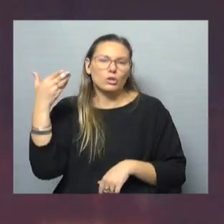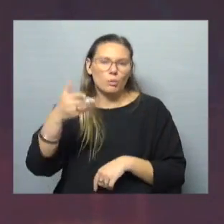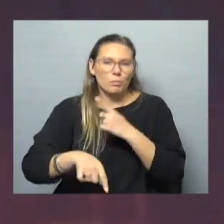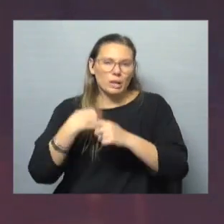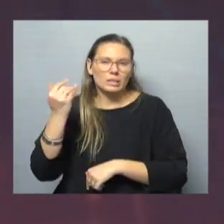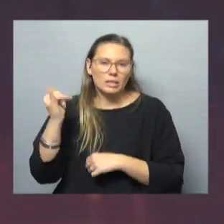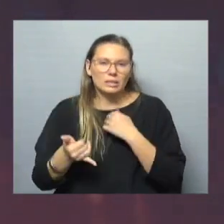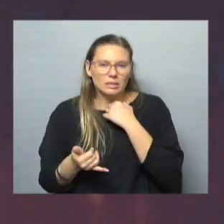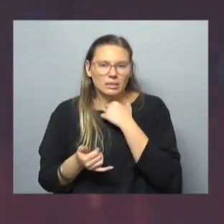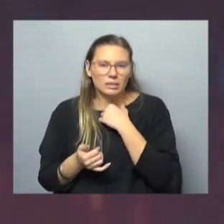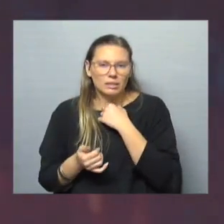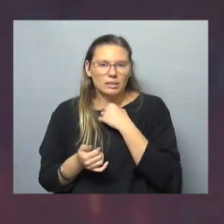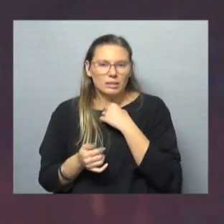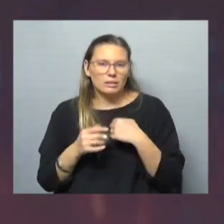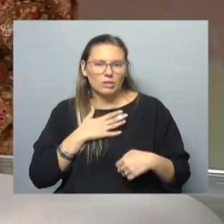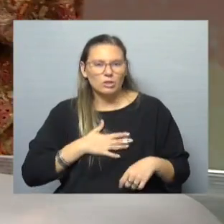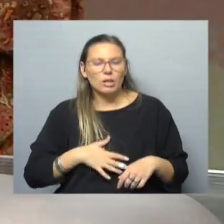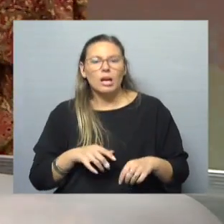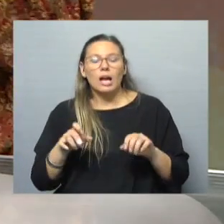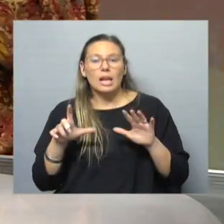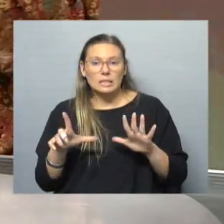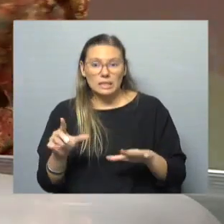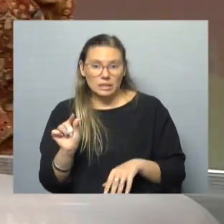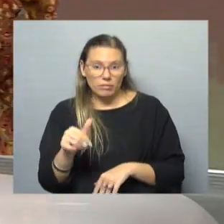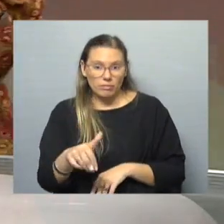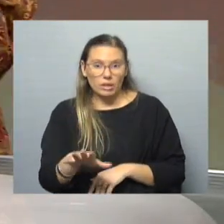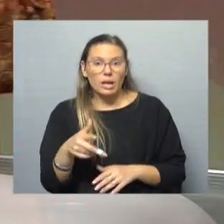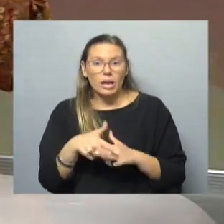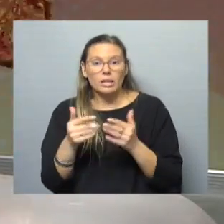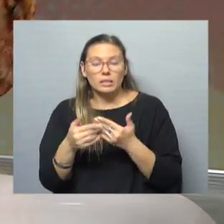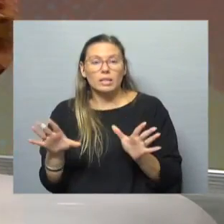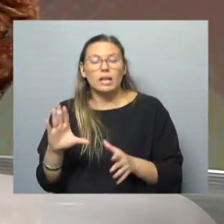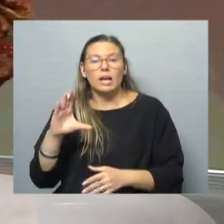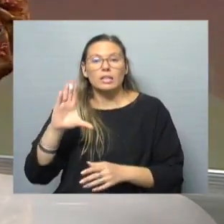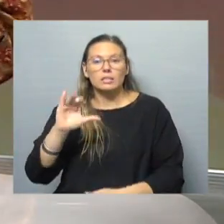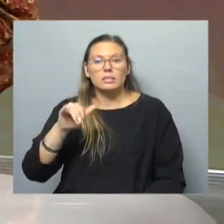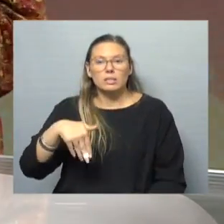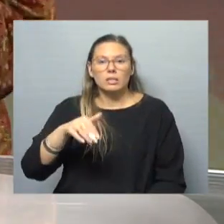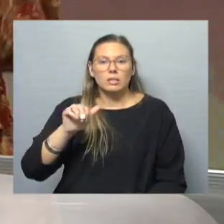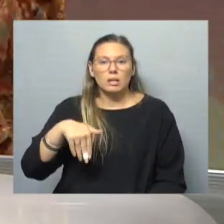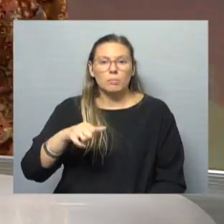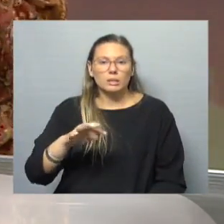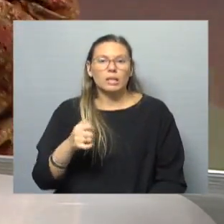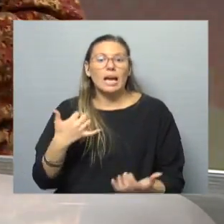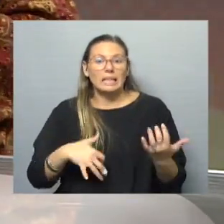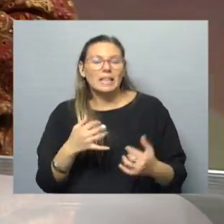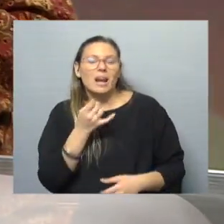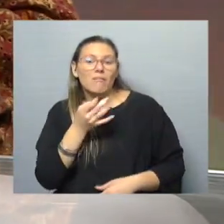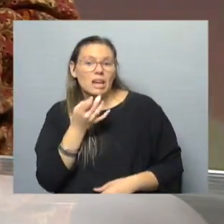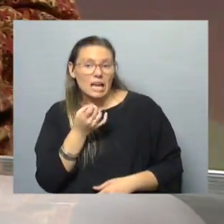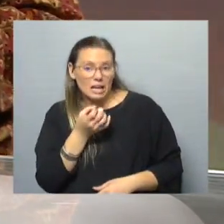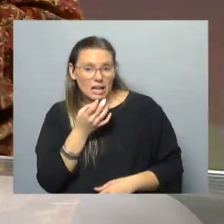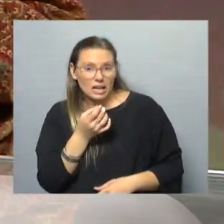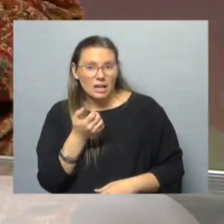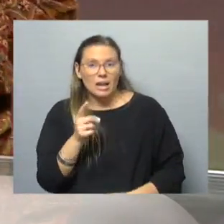No llego, hoy no voy. Voy a ir mañana. A las 19 horas, o sea, en un ratito se estrena en Cinemateca, pero bueno, va a quedar Guitarra Blanca